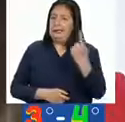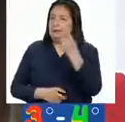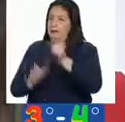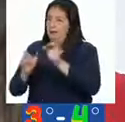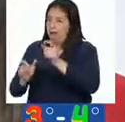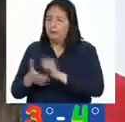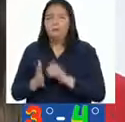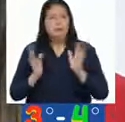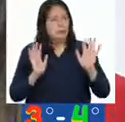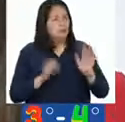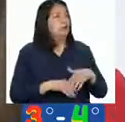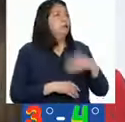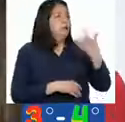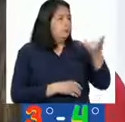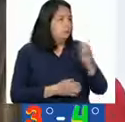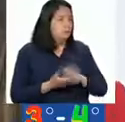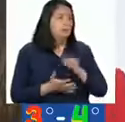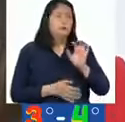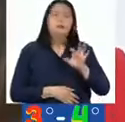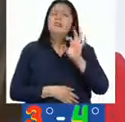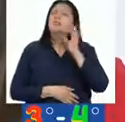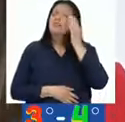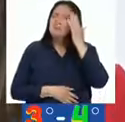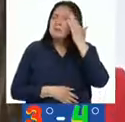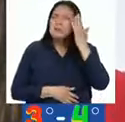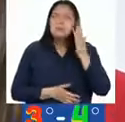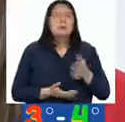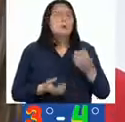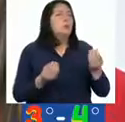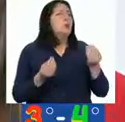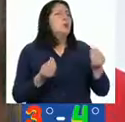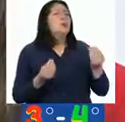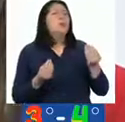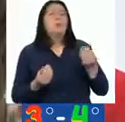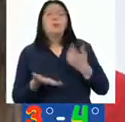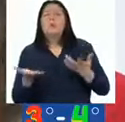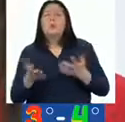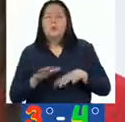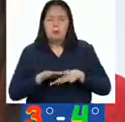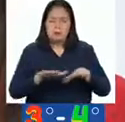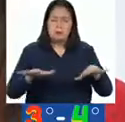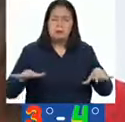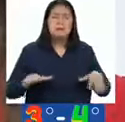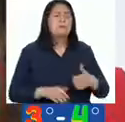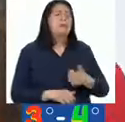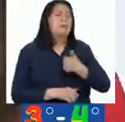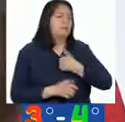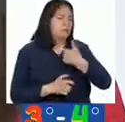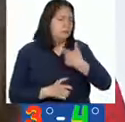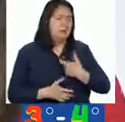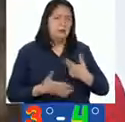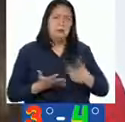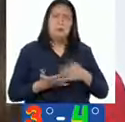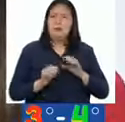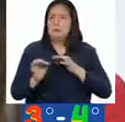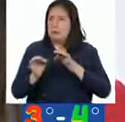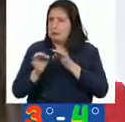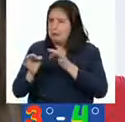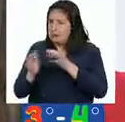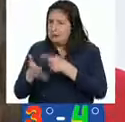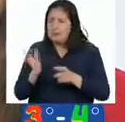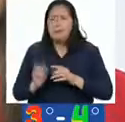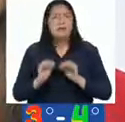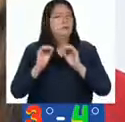uno. Al final, identificaremos mucho mejor cómo es nuestro espacio personal. Podremos definirlo, establecerlo